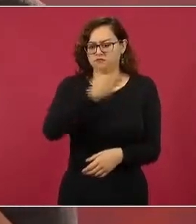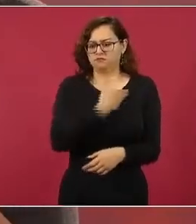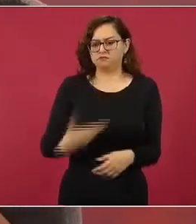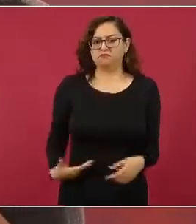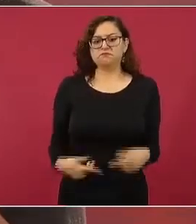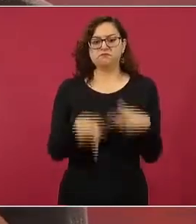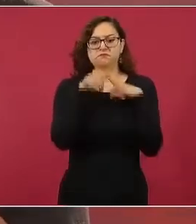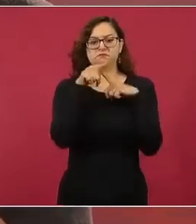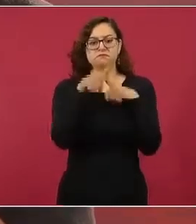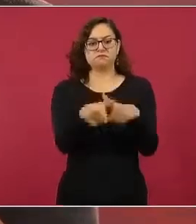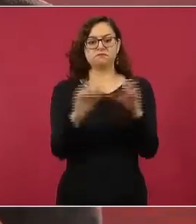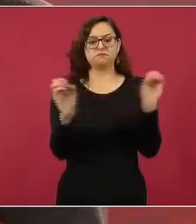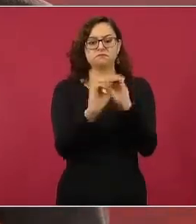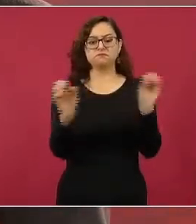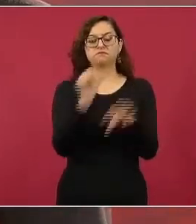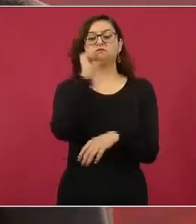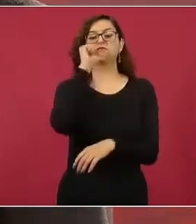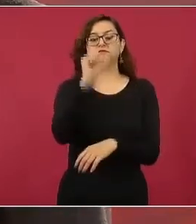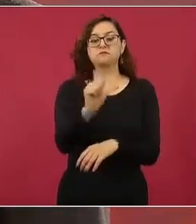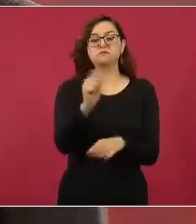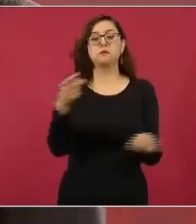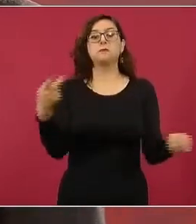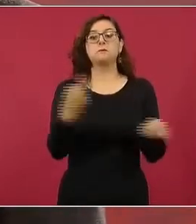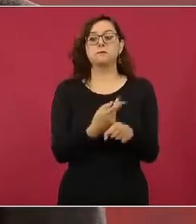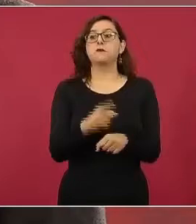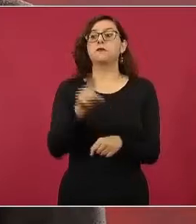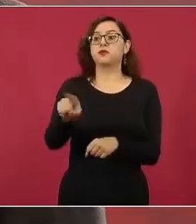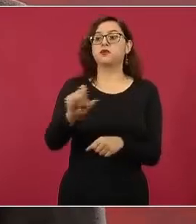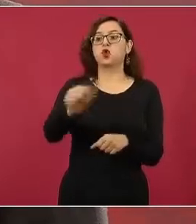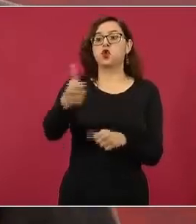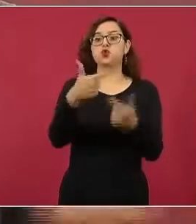ya los había yo cooptado